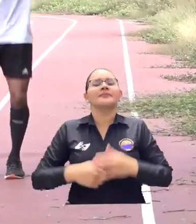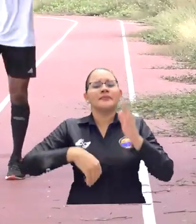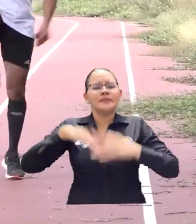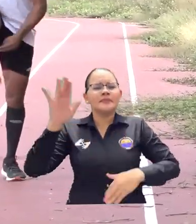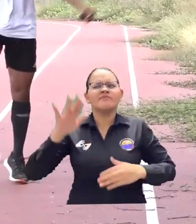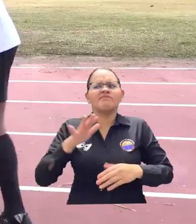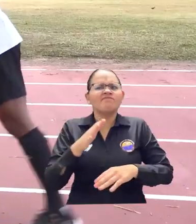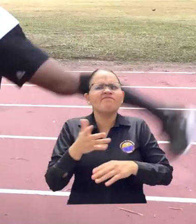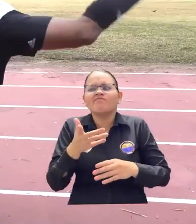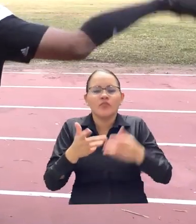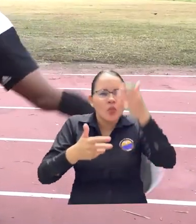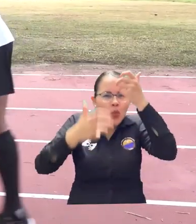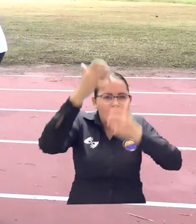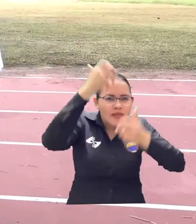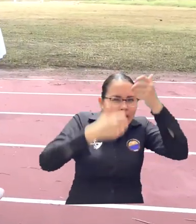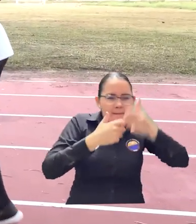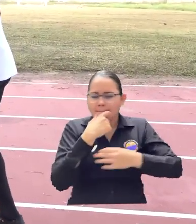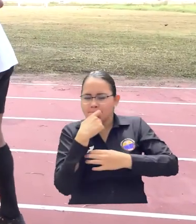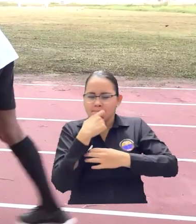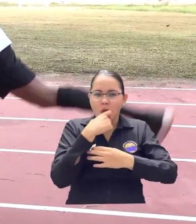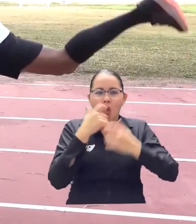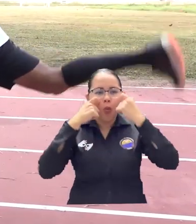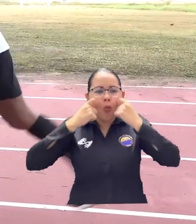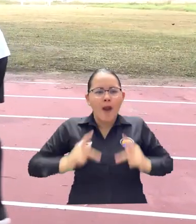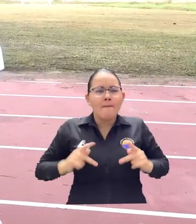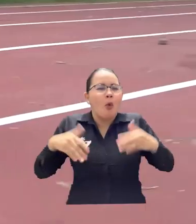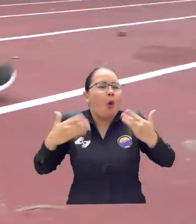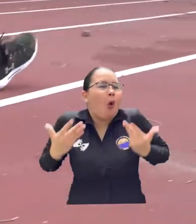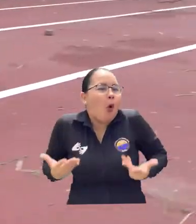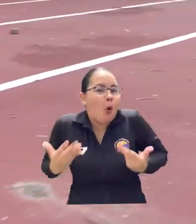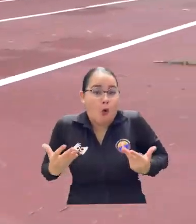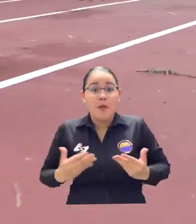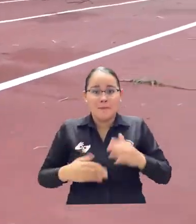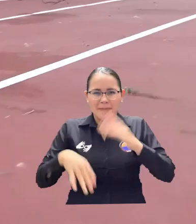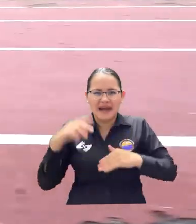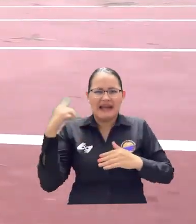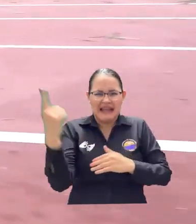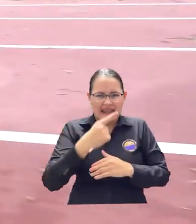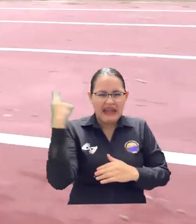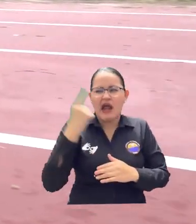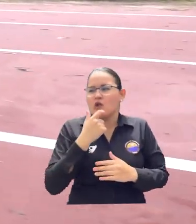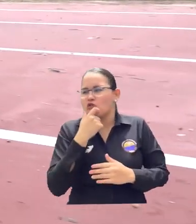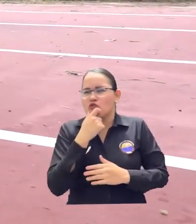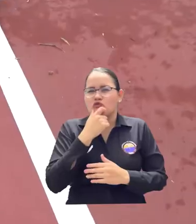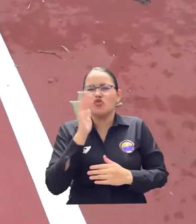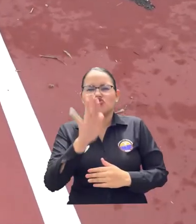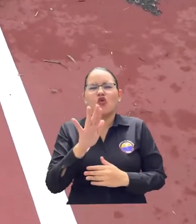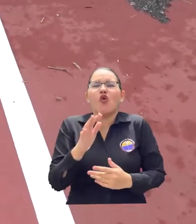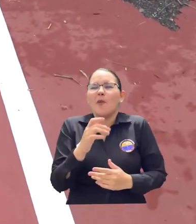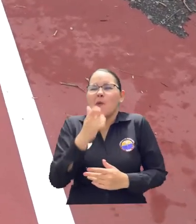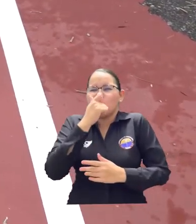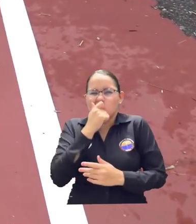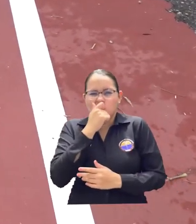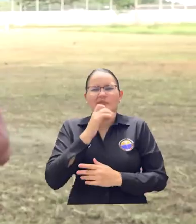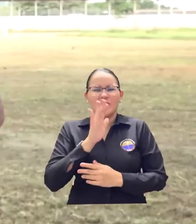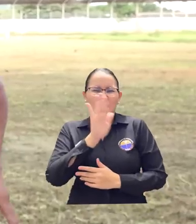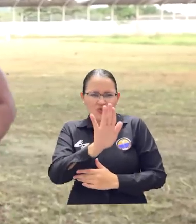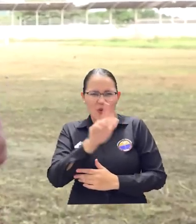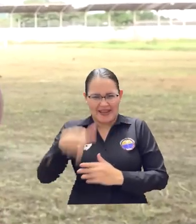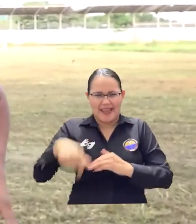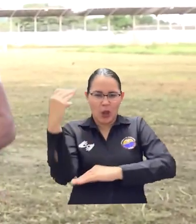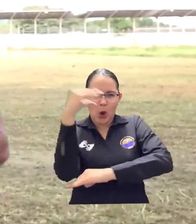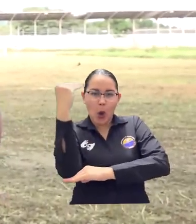Los escenarios deportivos de Unimagdalena acogieron el examen físico realizado al colegiado Yair Padilla en representación